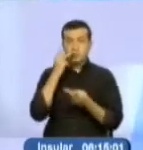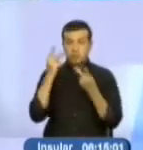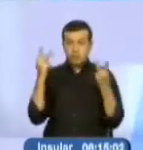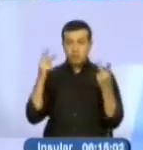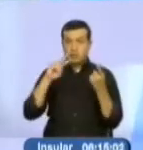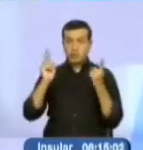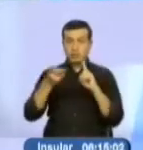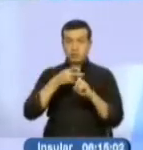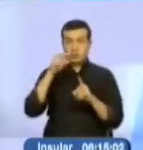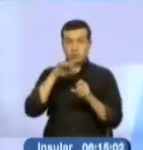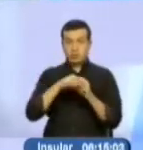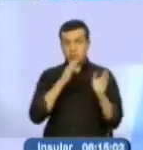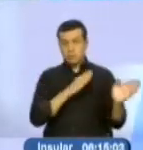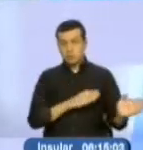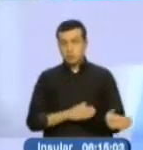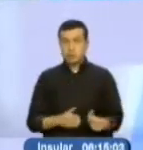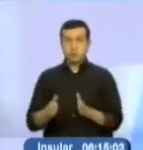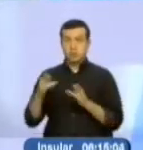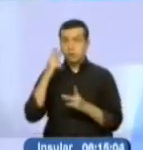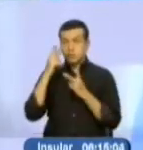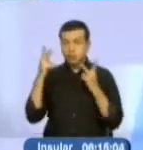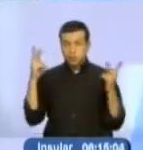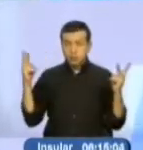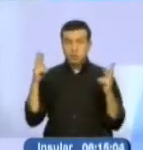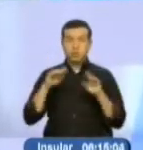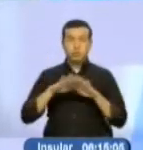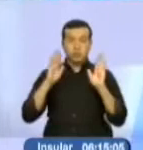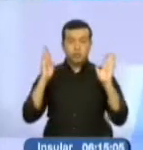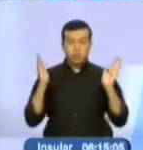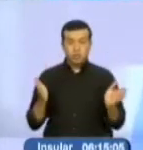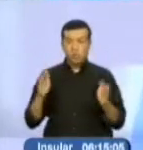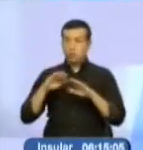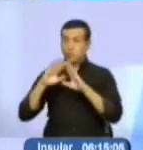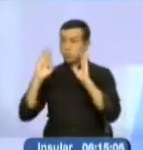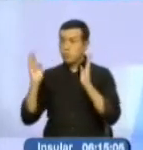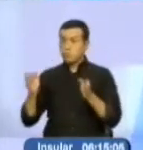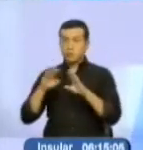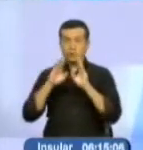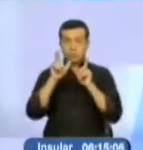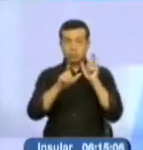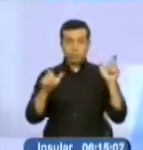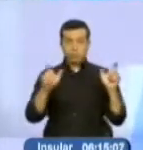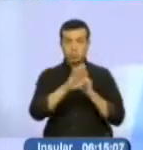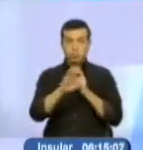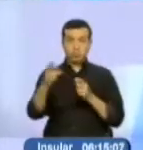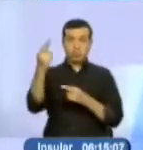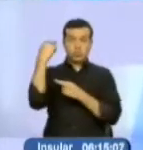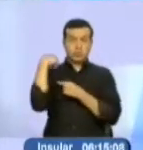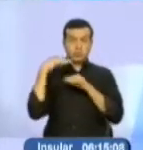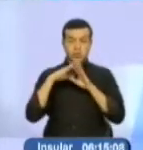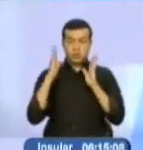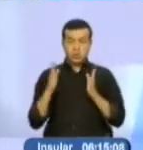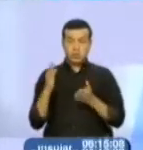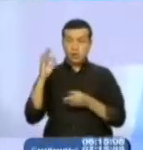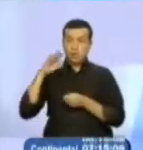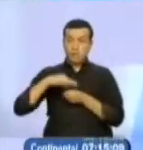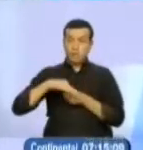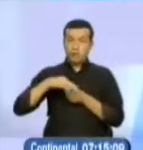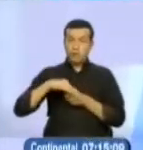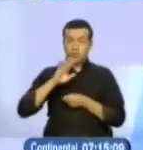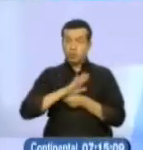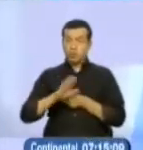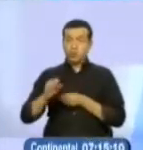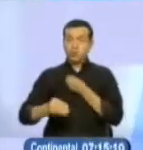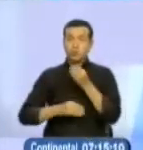en la segunda vuelta jurados de mesa electorales es decir quienes estaban a cargo de las mesas que se encontraban